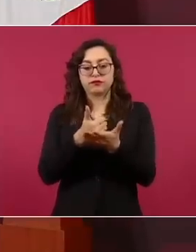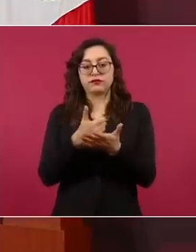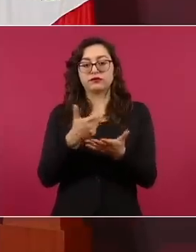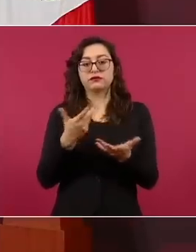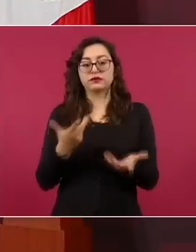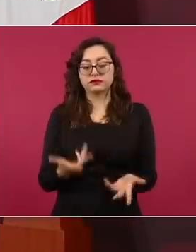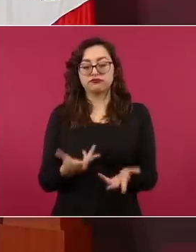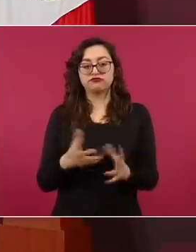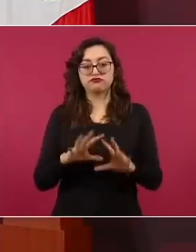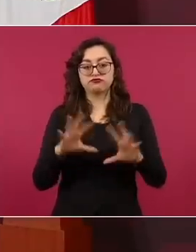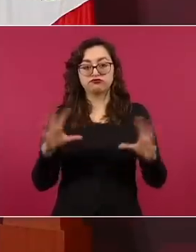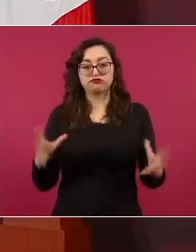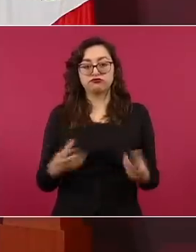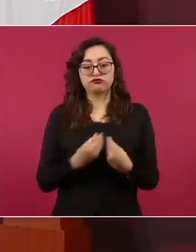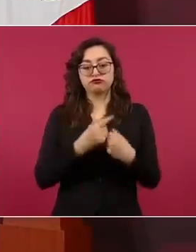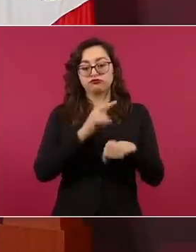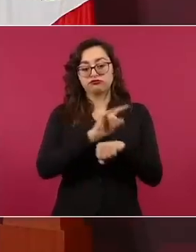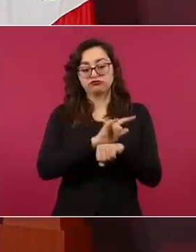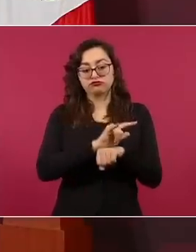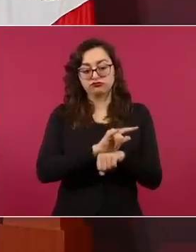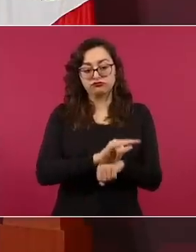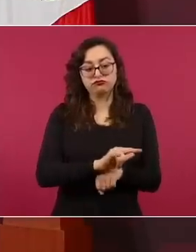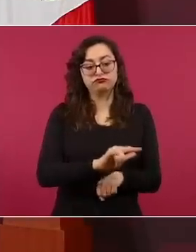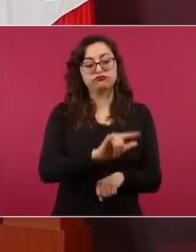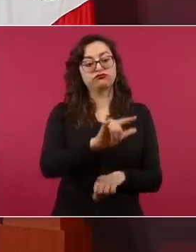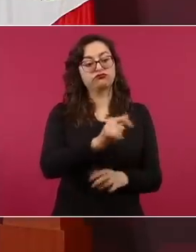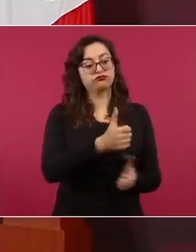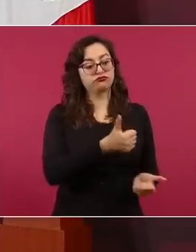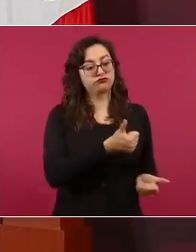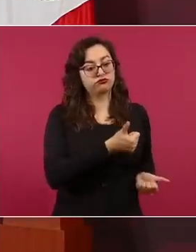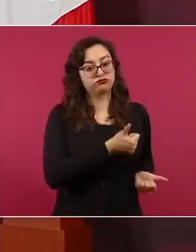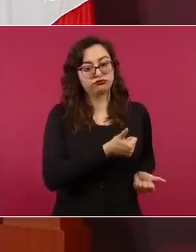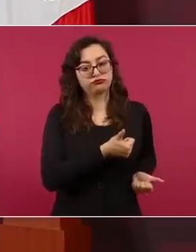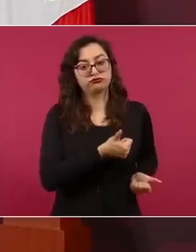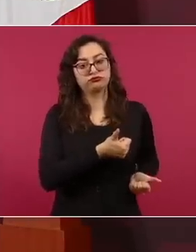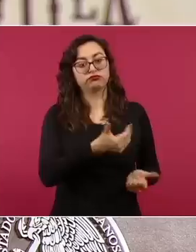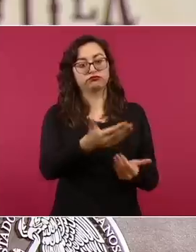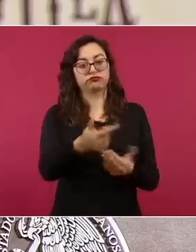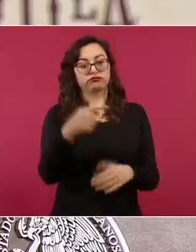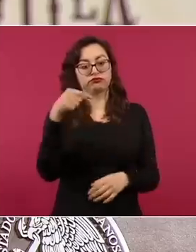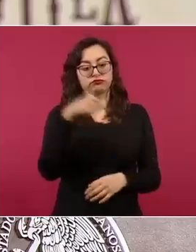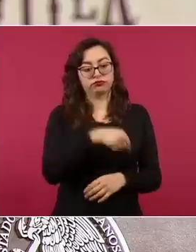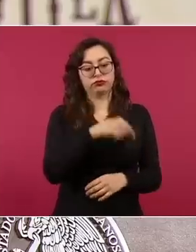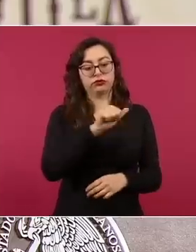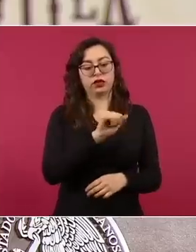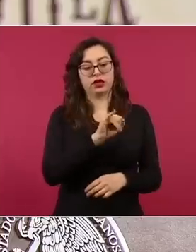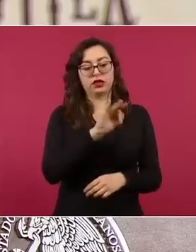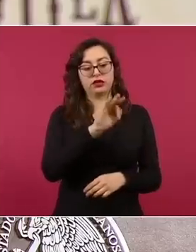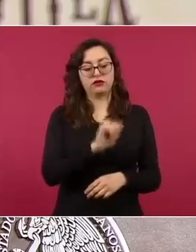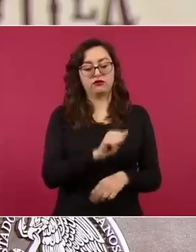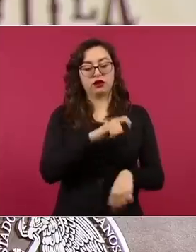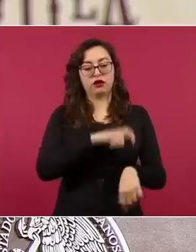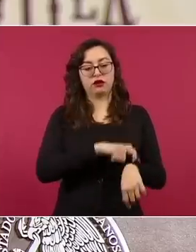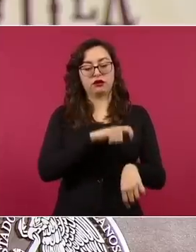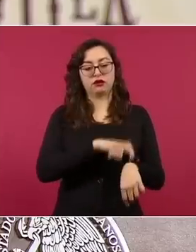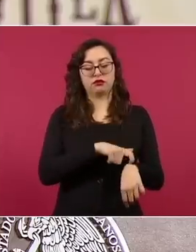avión con toda la carga, estará saliendo del aeropuerto internacional Felipe Ángeles a las